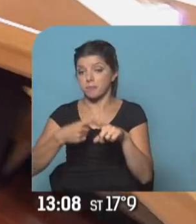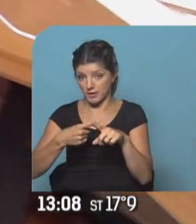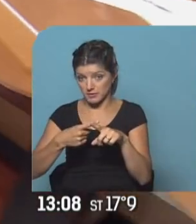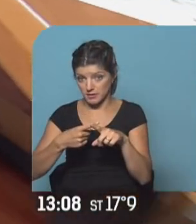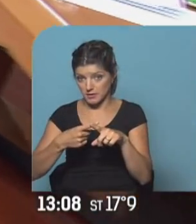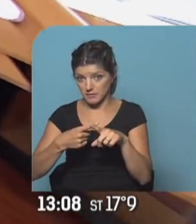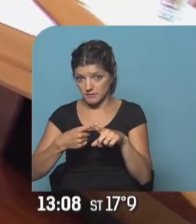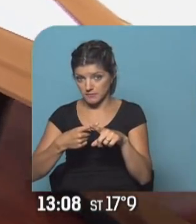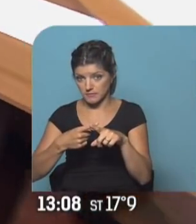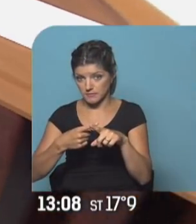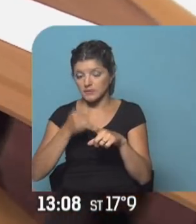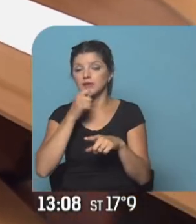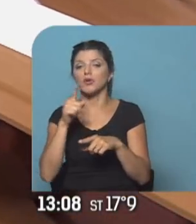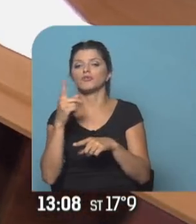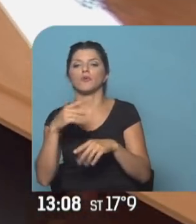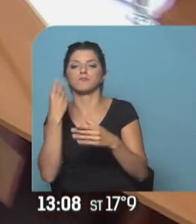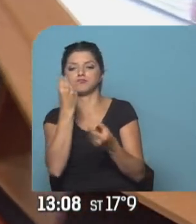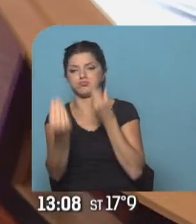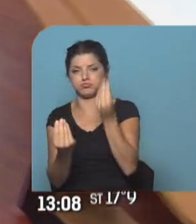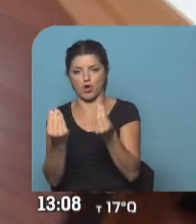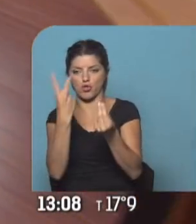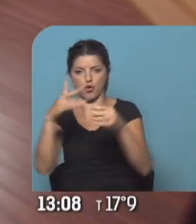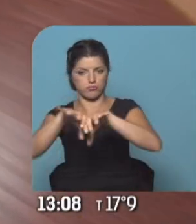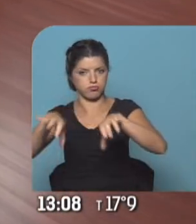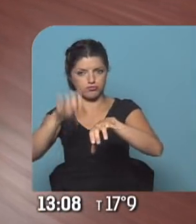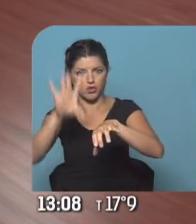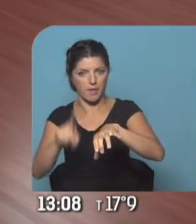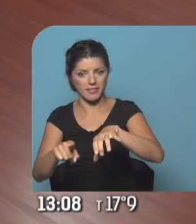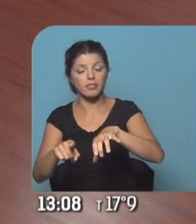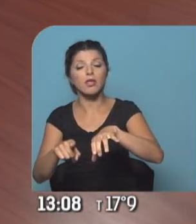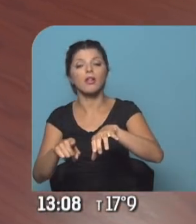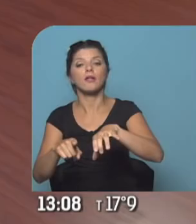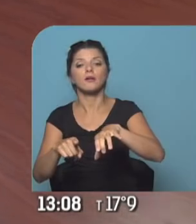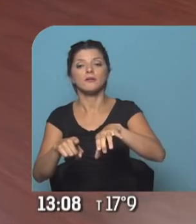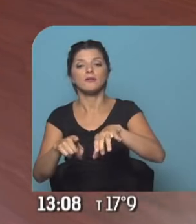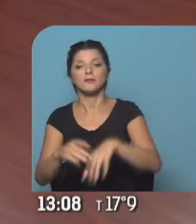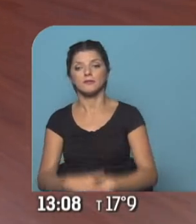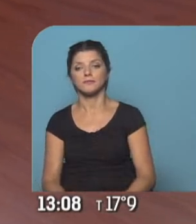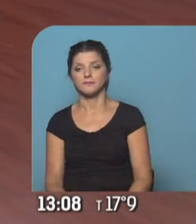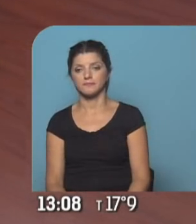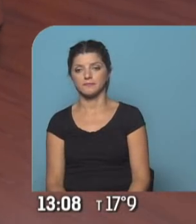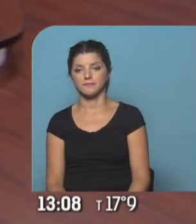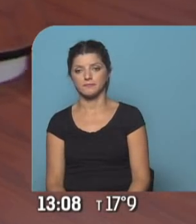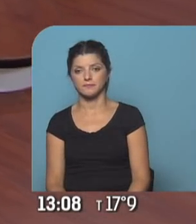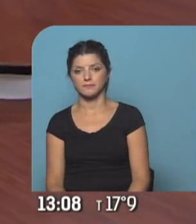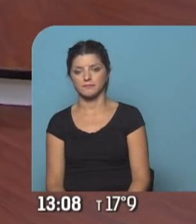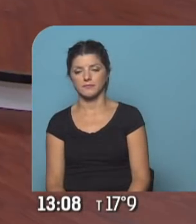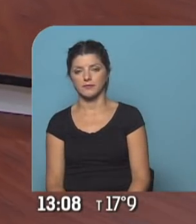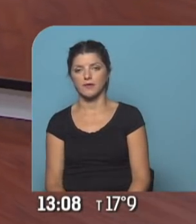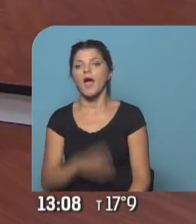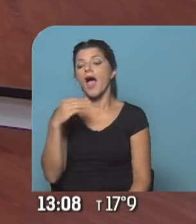dejaran de ser binominales y que cambió la idea de un padrón al cual había